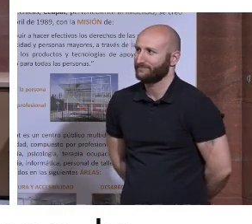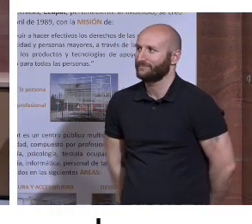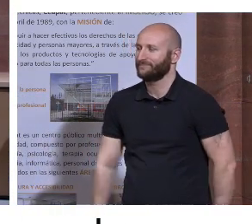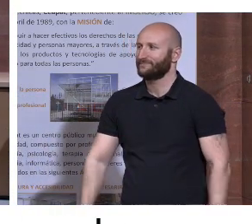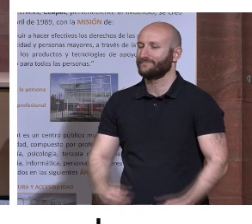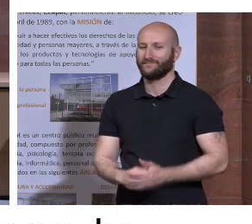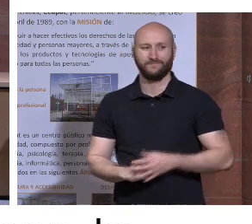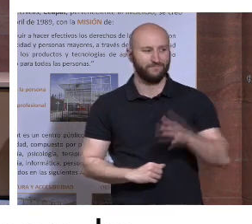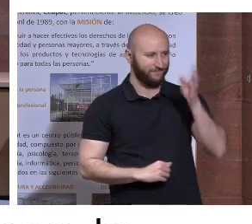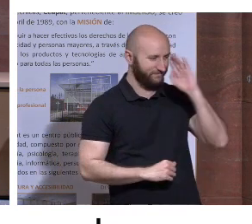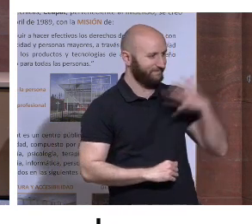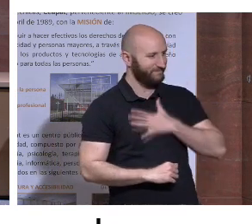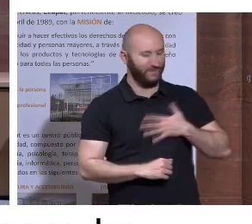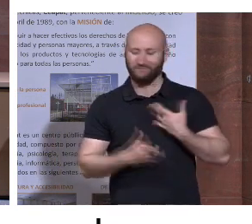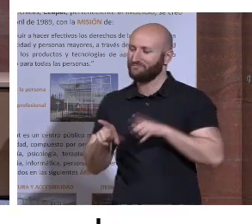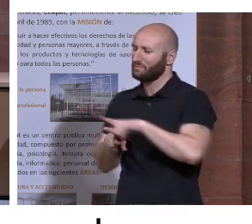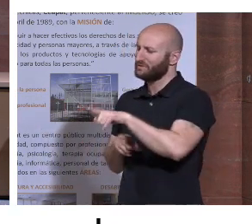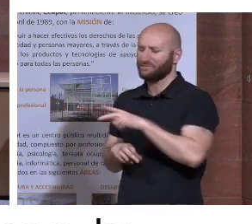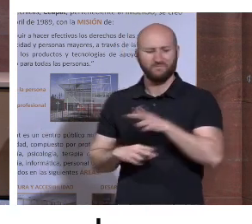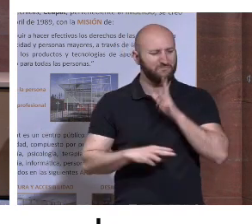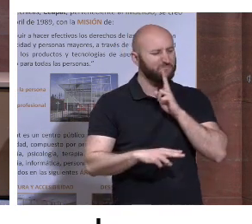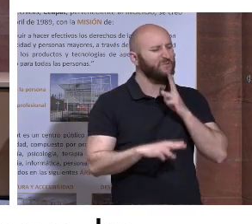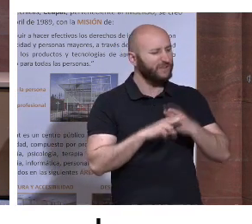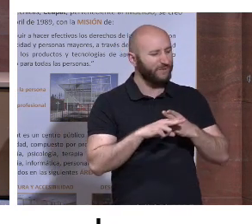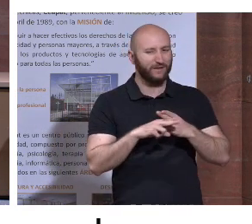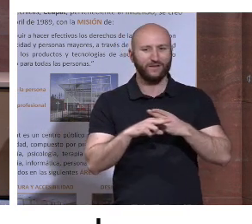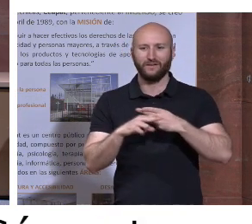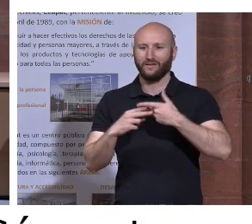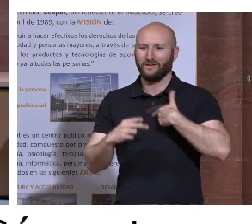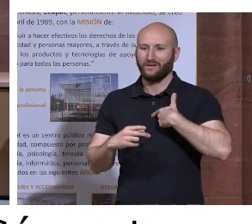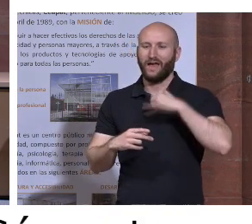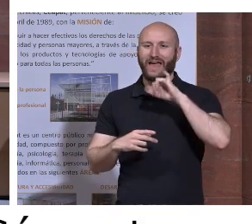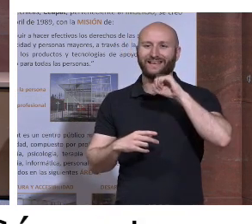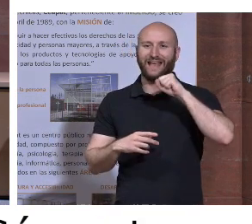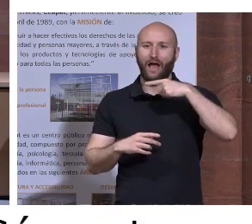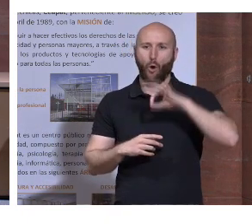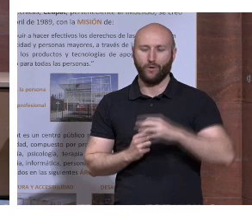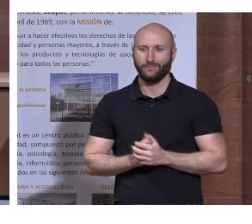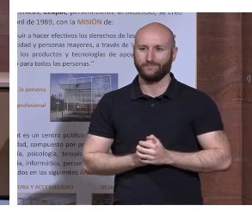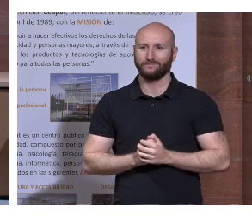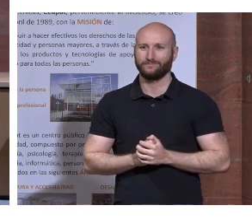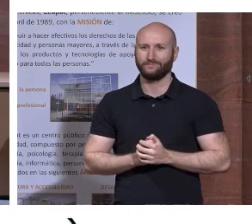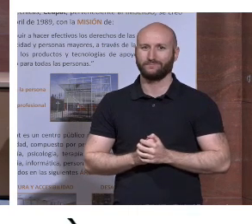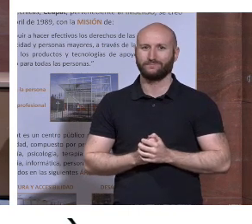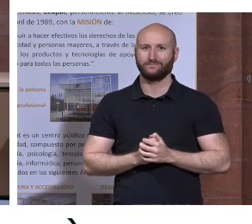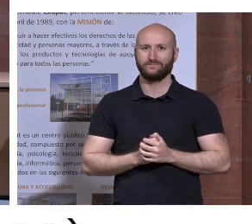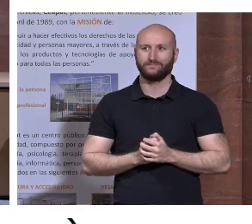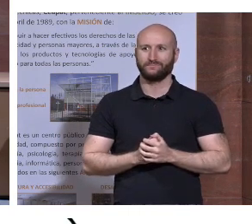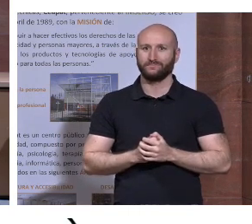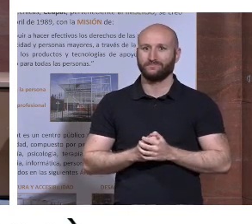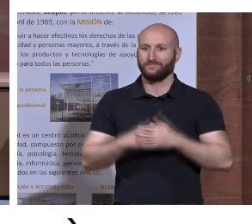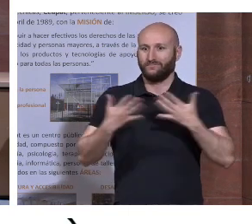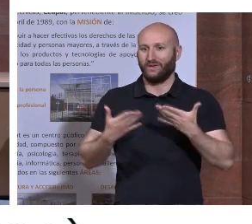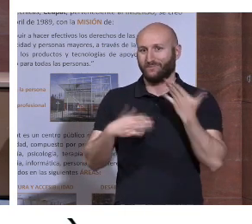Hola, encantado. Igualmente. ¿Cómo te llamas? Pues si no te han oído. Yo soy Yago. Yago. No tengo a nadie que se llame